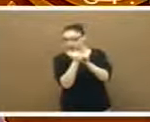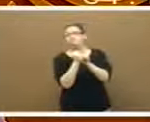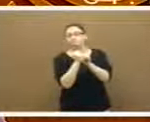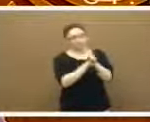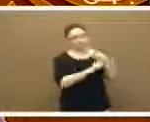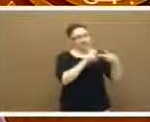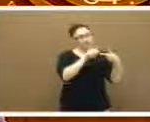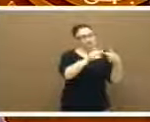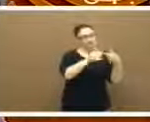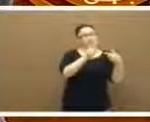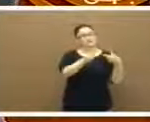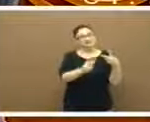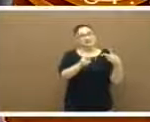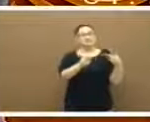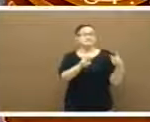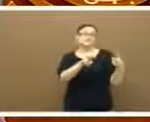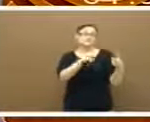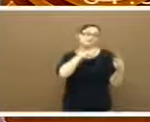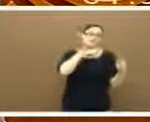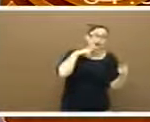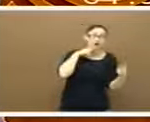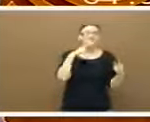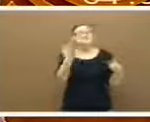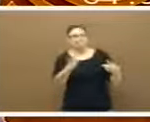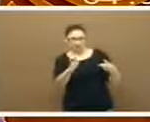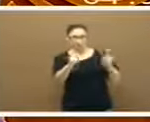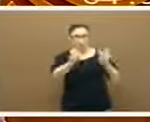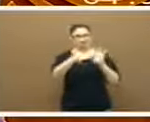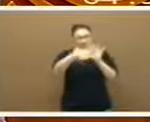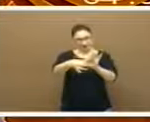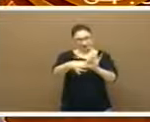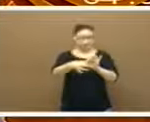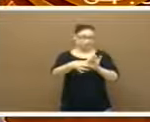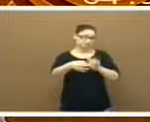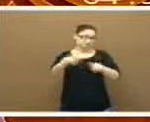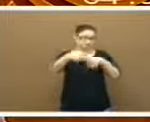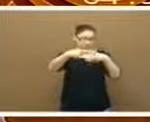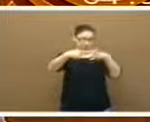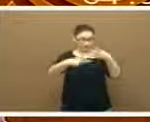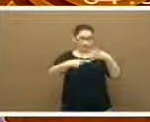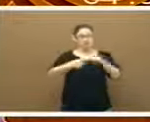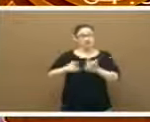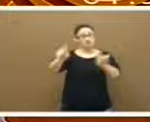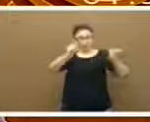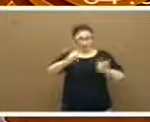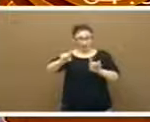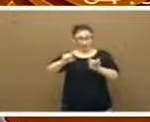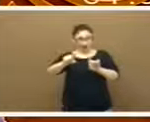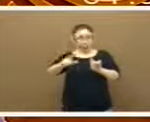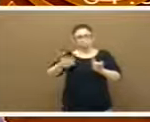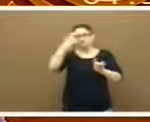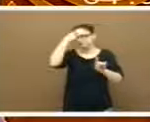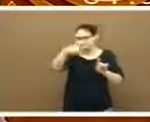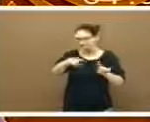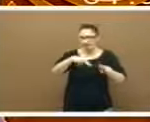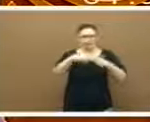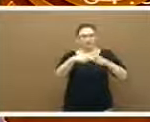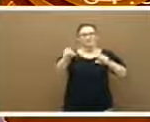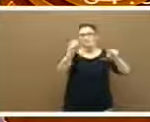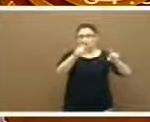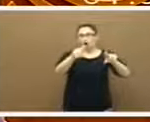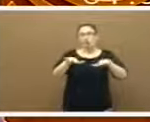no absoluto, pero sí relativo, que pueda los elementos informáticos, porque, como saben sus señorías, tienen que dotarse de los ordenadores